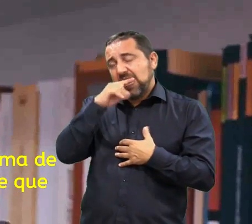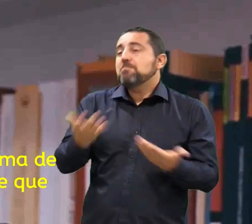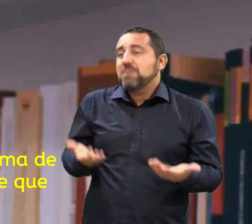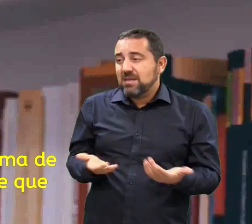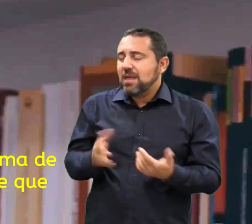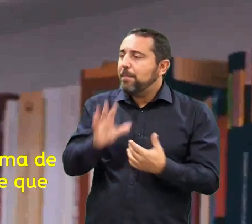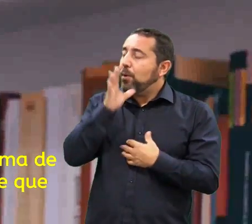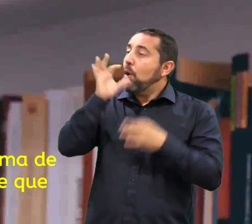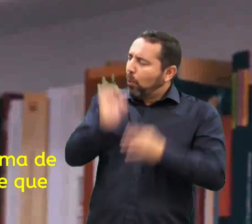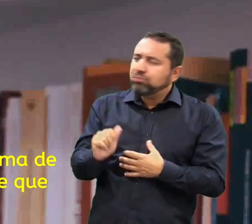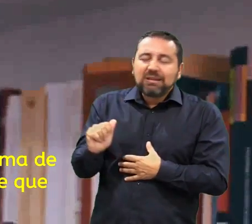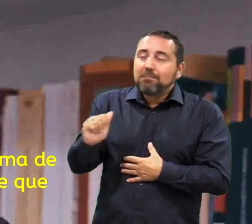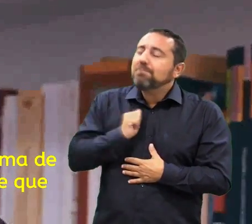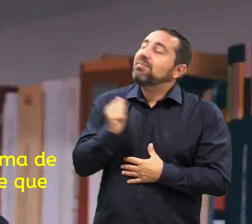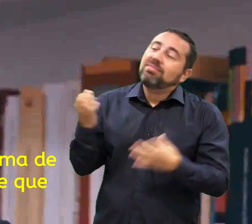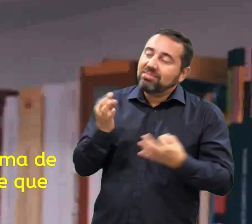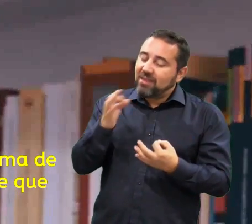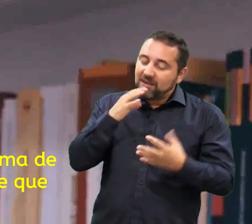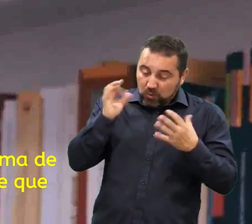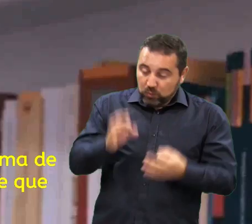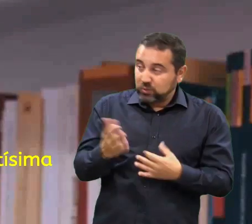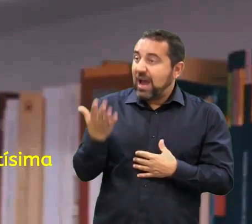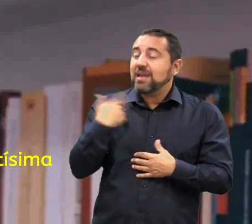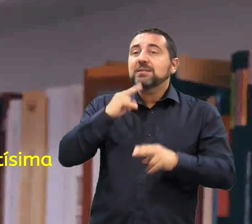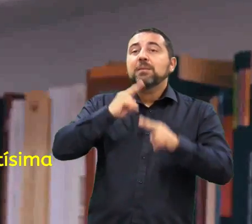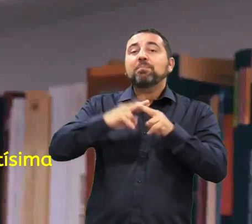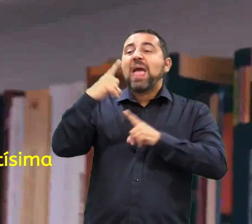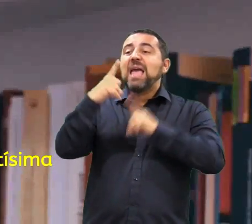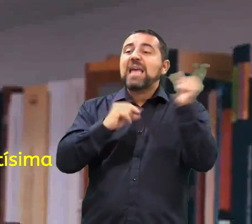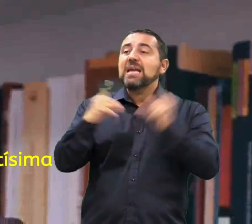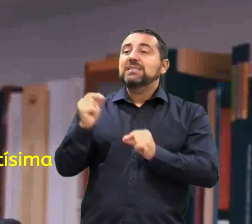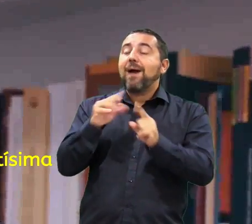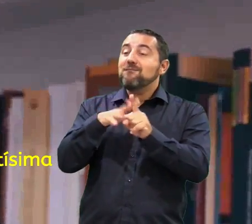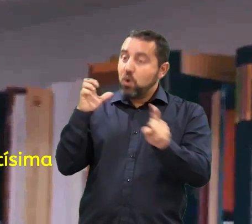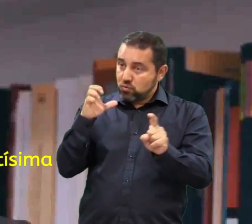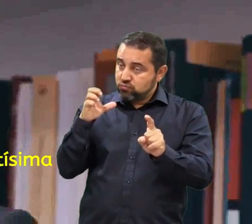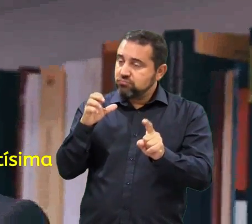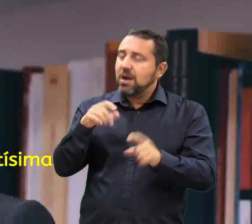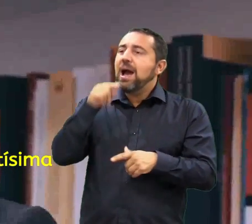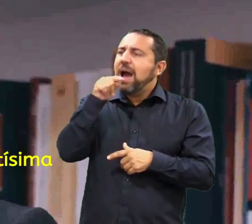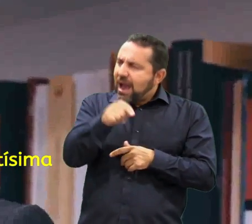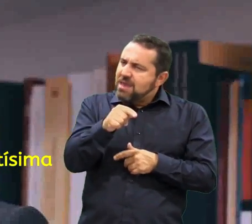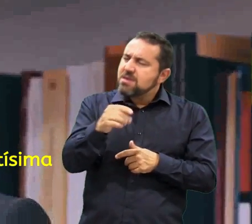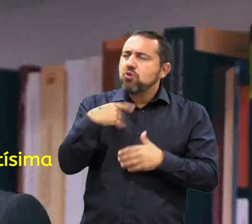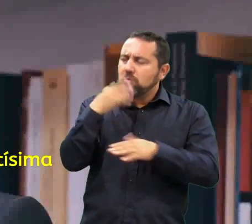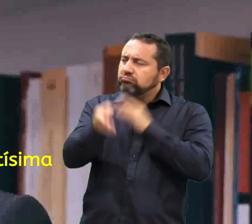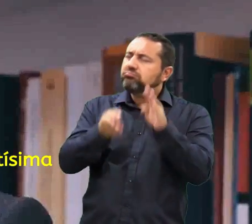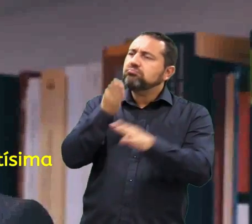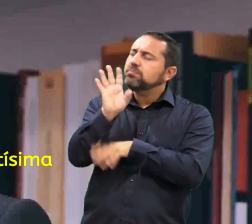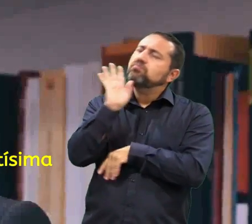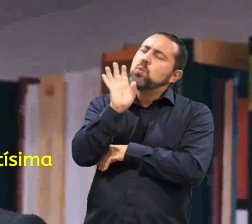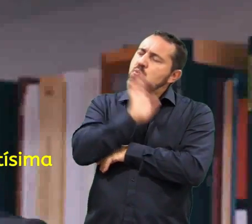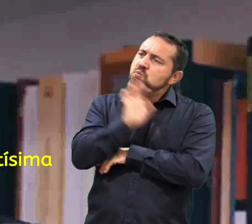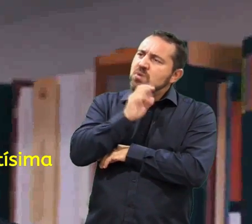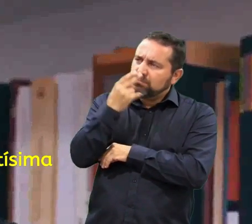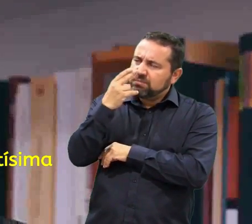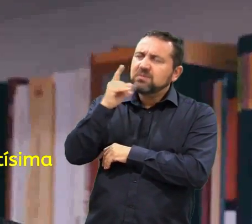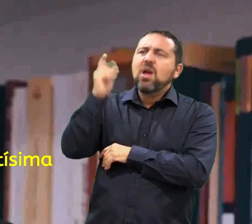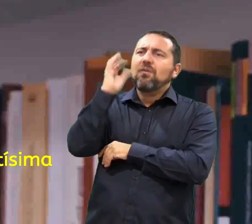países, y me viene al pelo comentarte que ayer en la Fundación Caixa Forum asistí a